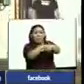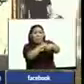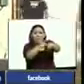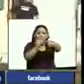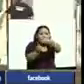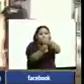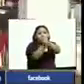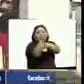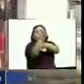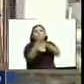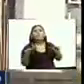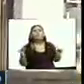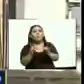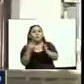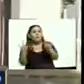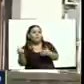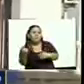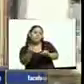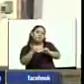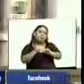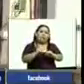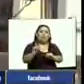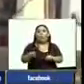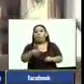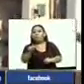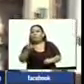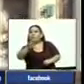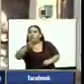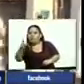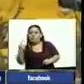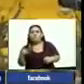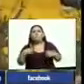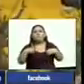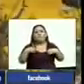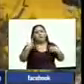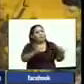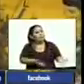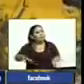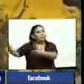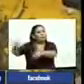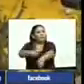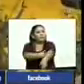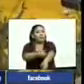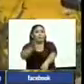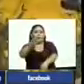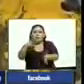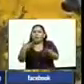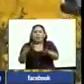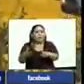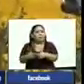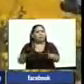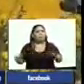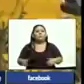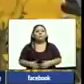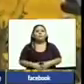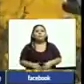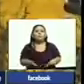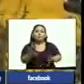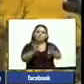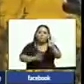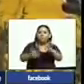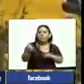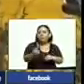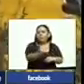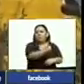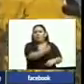además de los muertos y desaparecidos 31 sobrevivientes estaban hospitalizados y otros tres habían sido dados de alta algunas de las